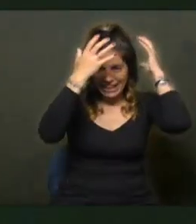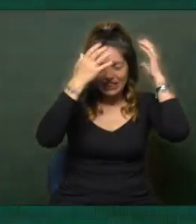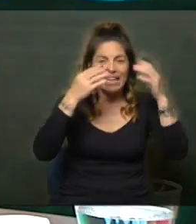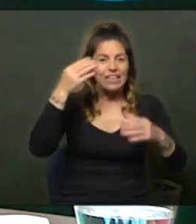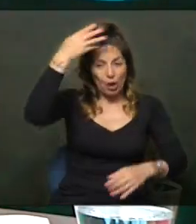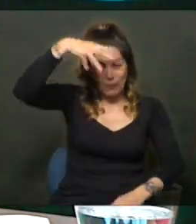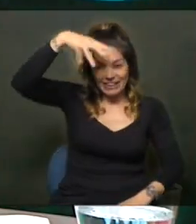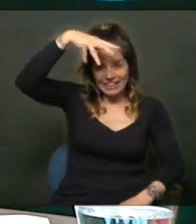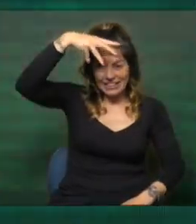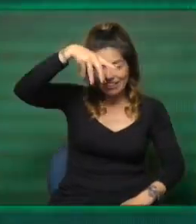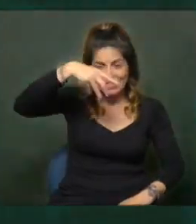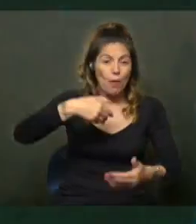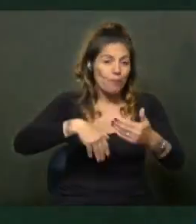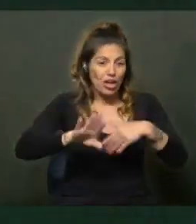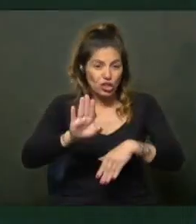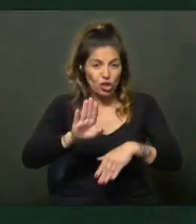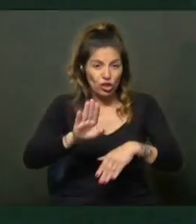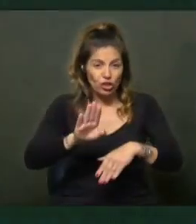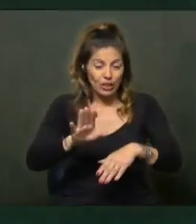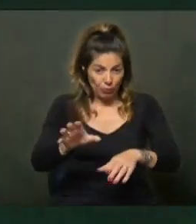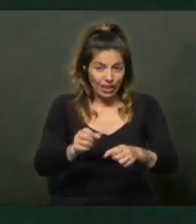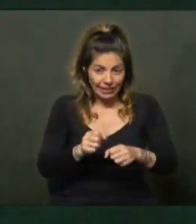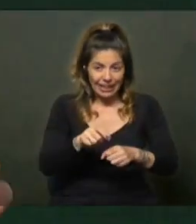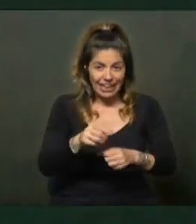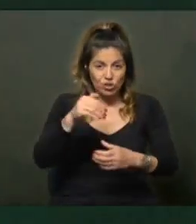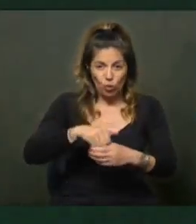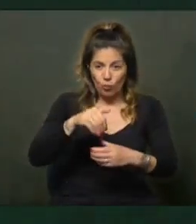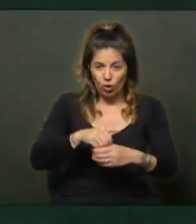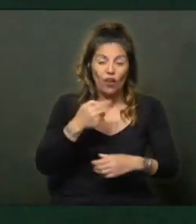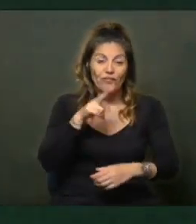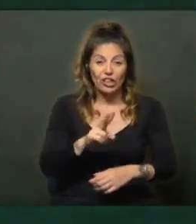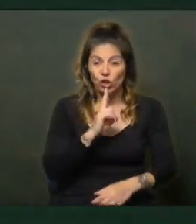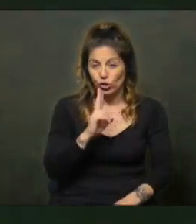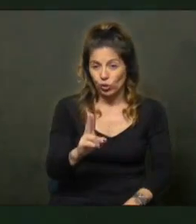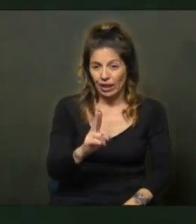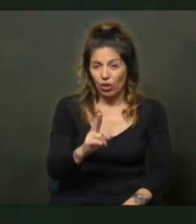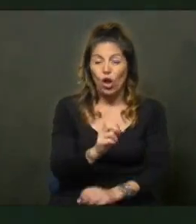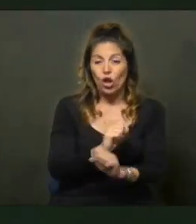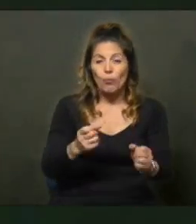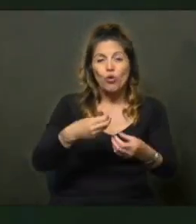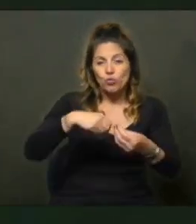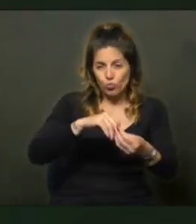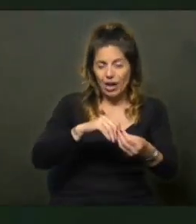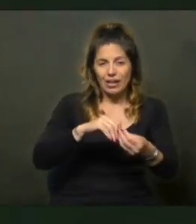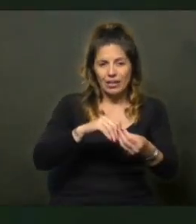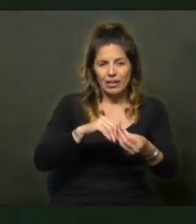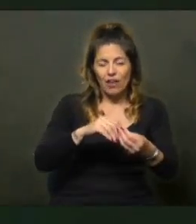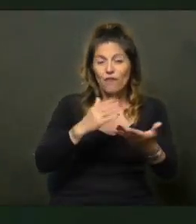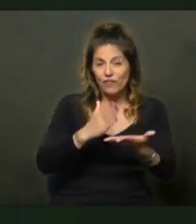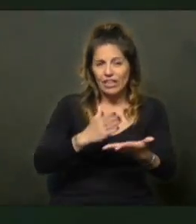bullrich en junos por el cambio fue mayor esa capacidad de retención mirando estos resultados que los que pudo sumar eh